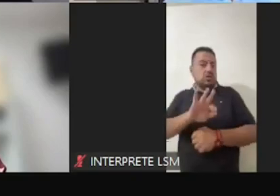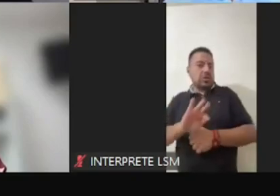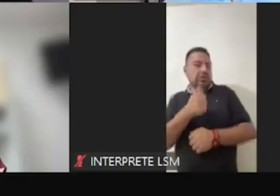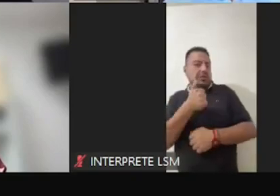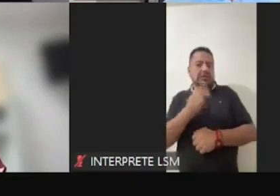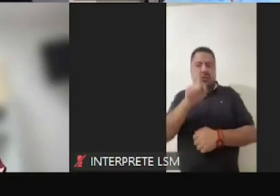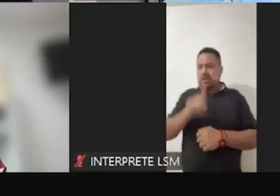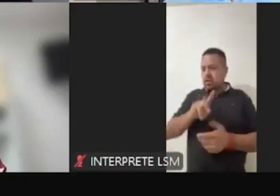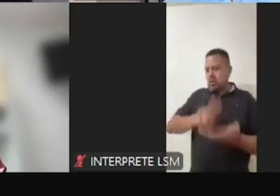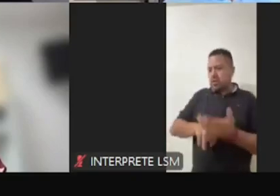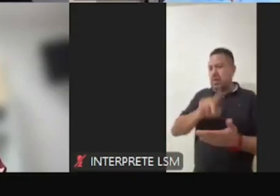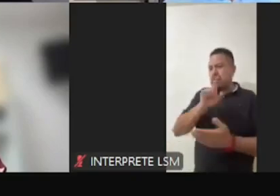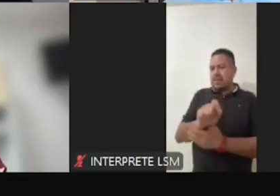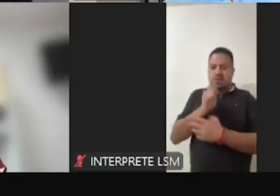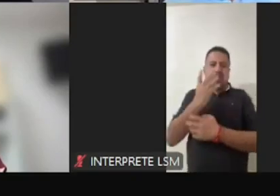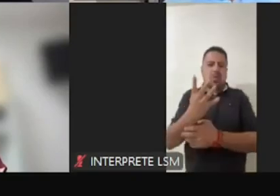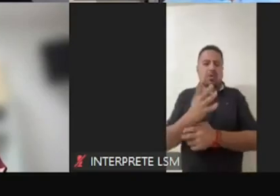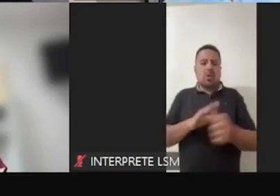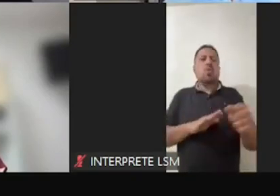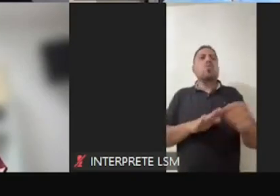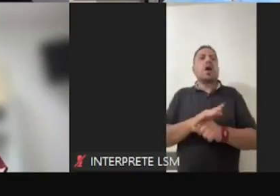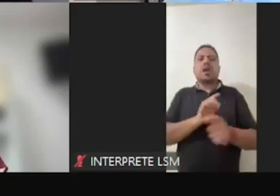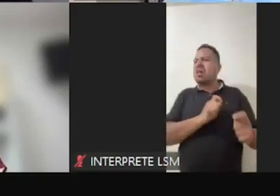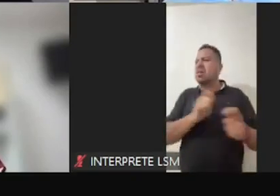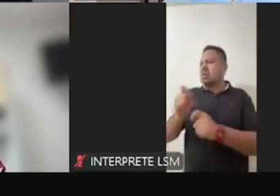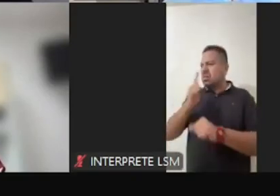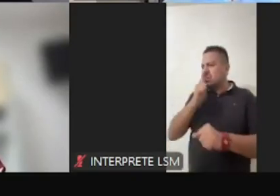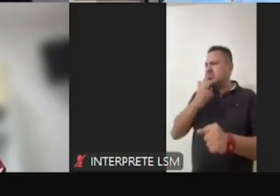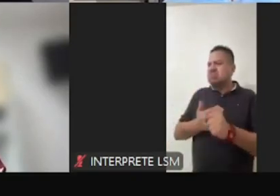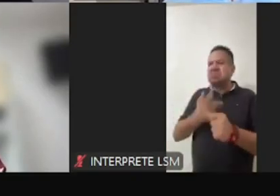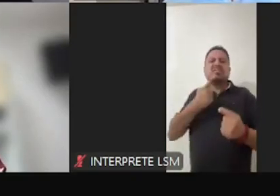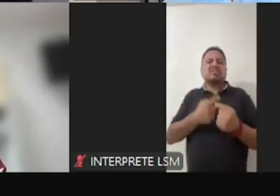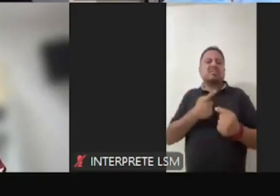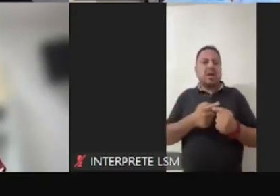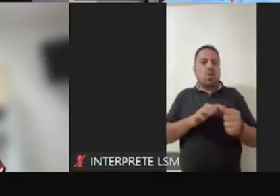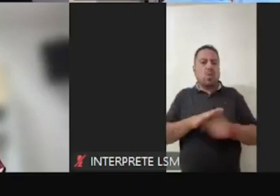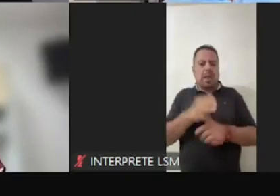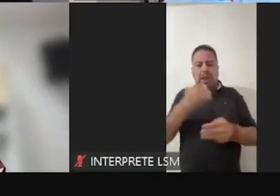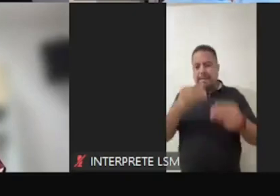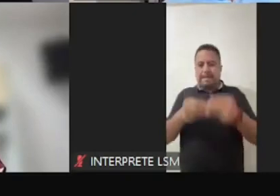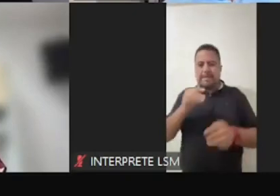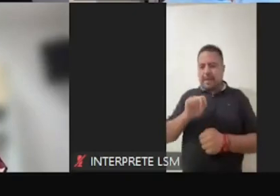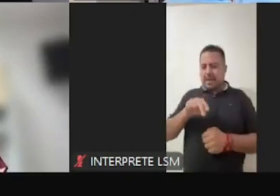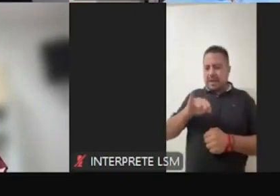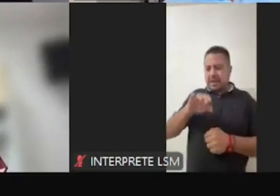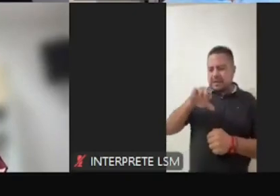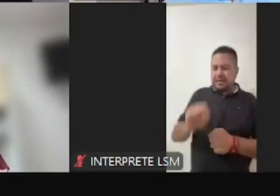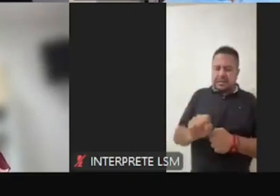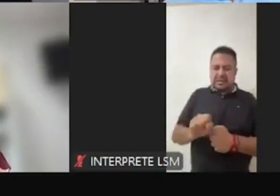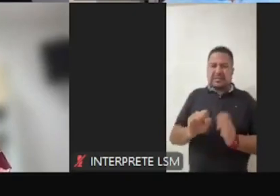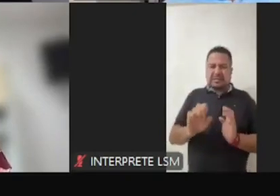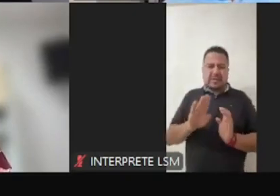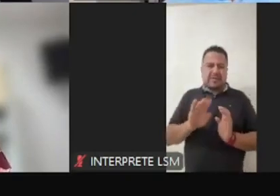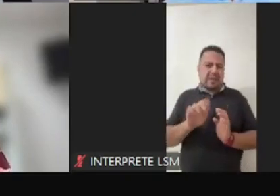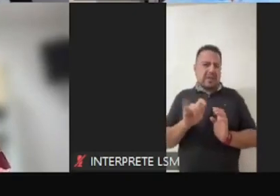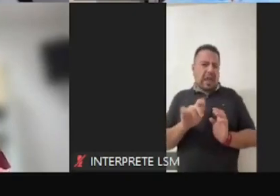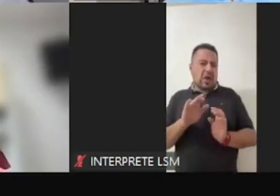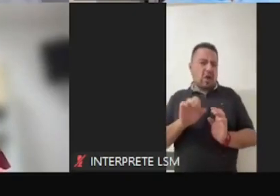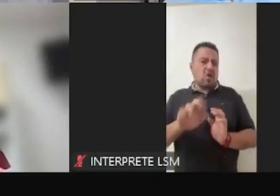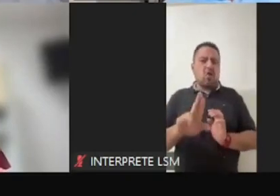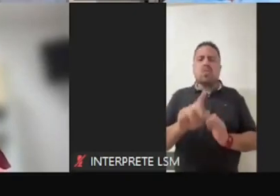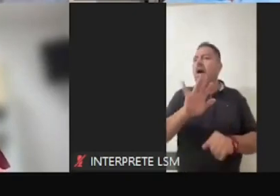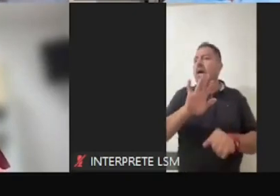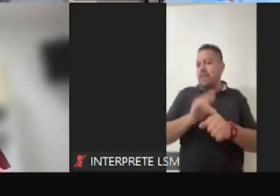dial 2024 el cual fue turnado a la ponencia a cargo del magistrado José Inés betancur Salgado por lo tanto le